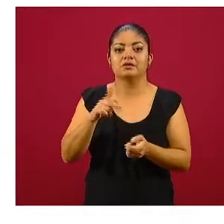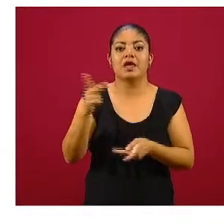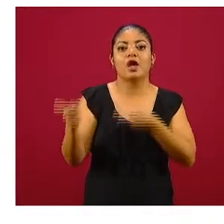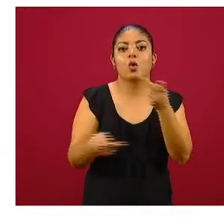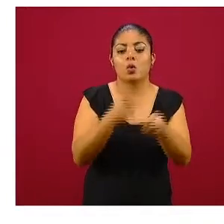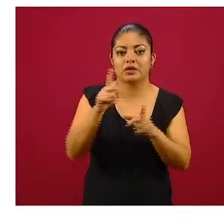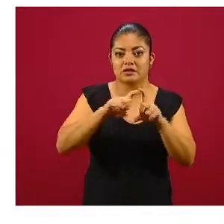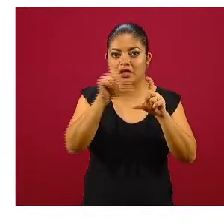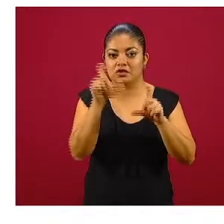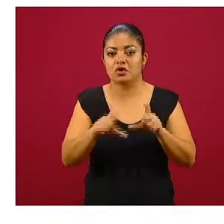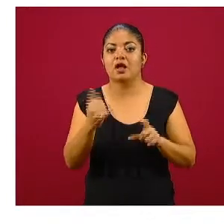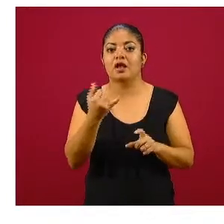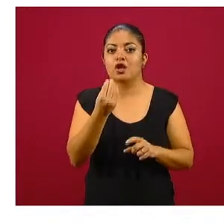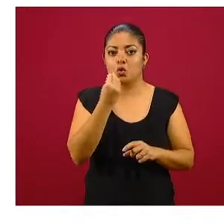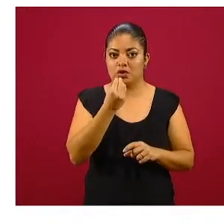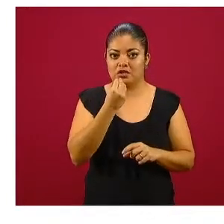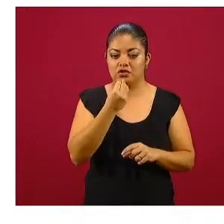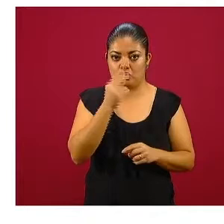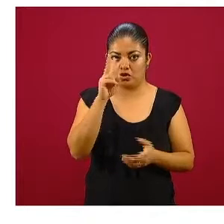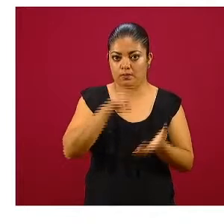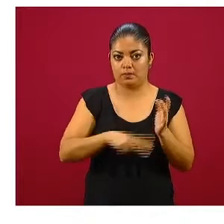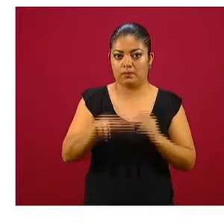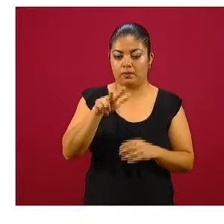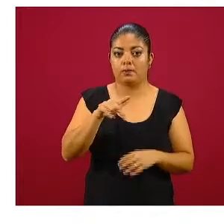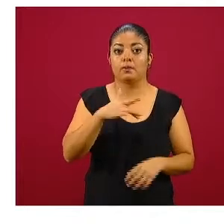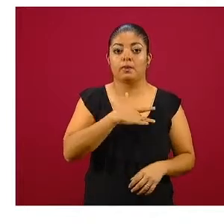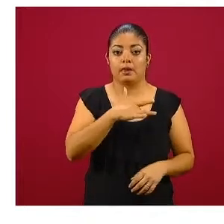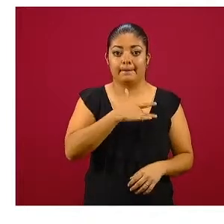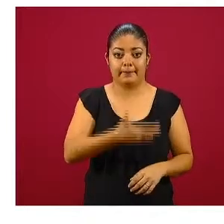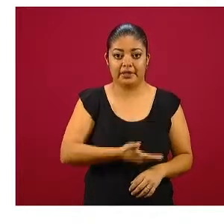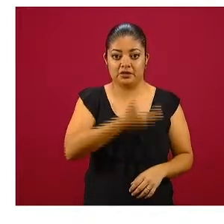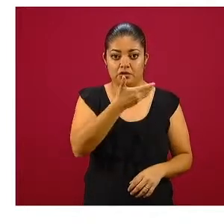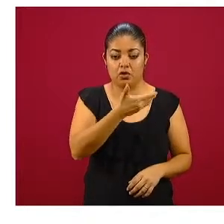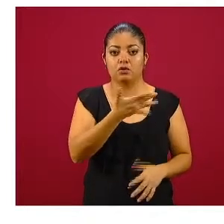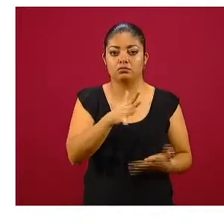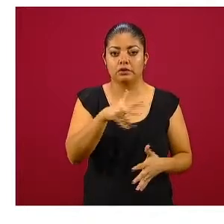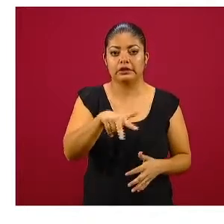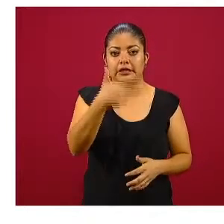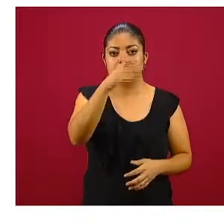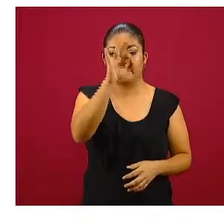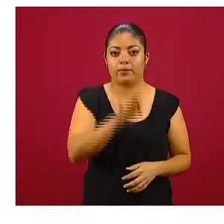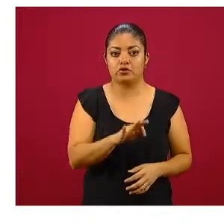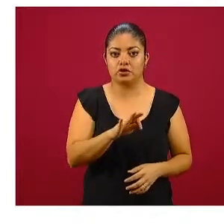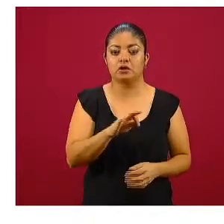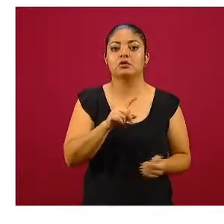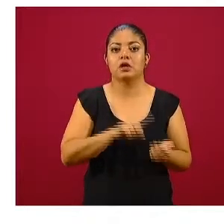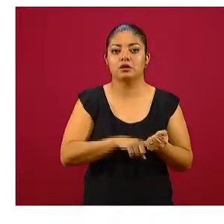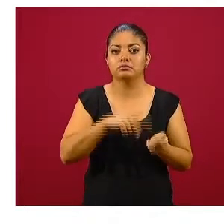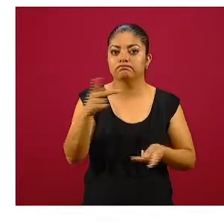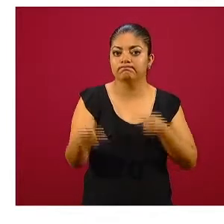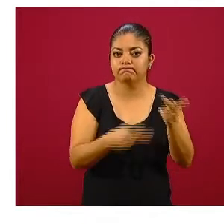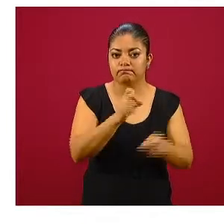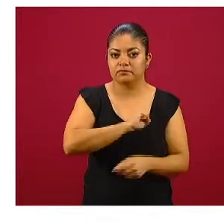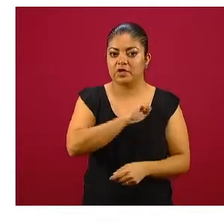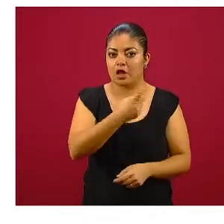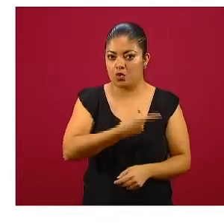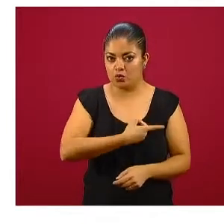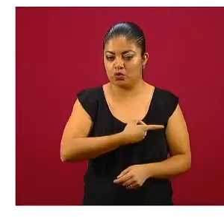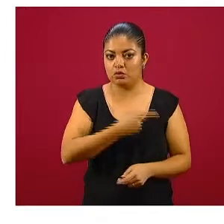Nutrición 2018. Hipertensión han referido el 13%, el dato de la Encuesta Nacional de Salud y Nutrición